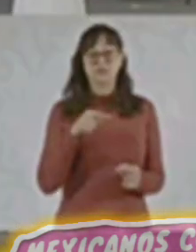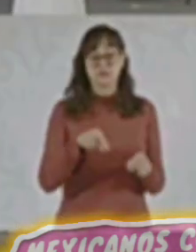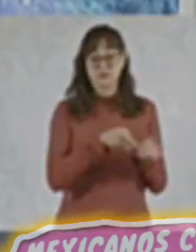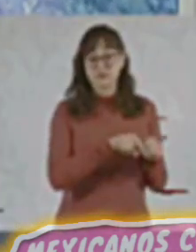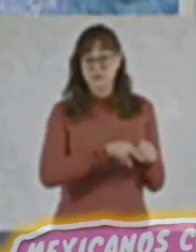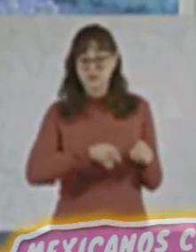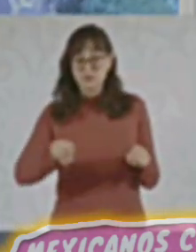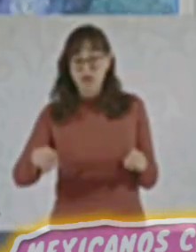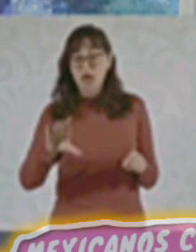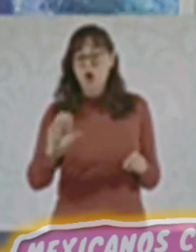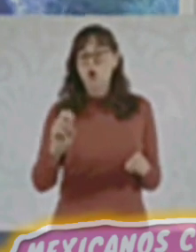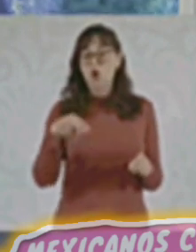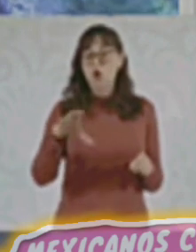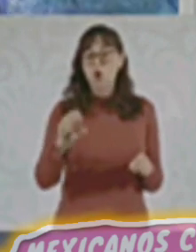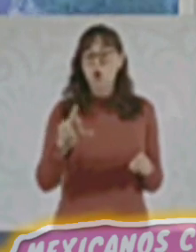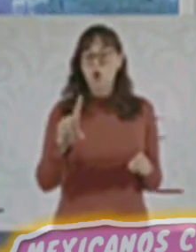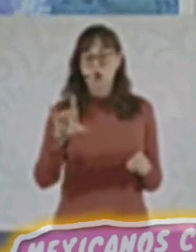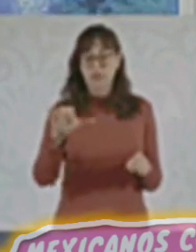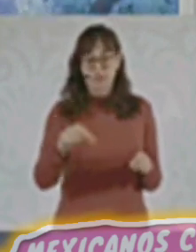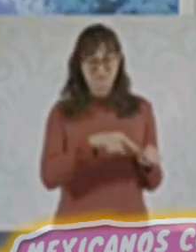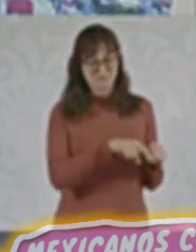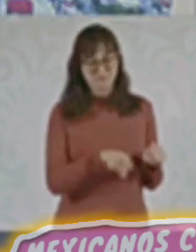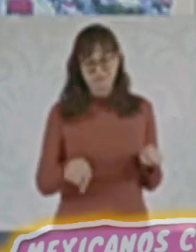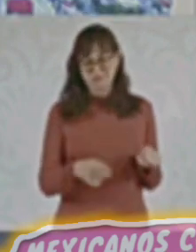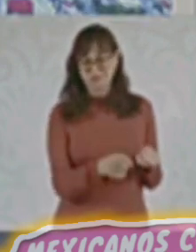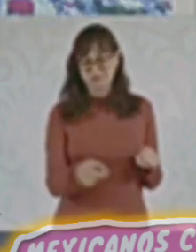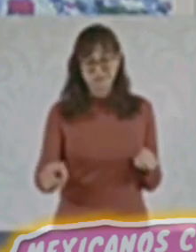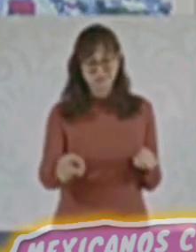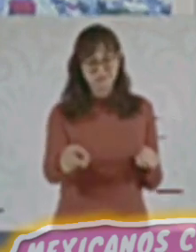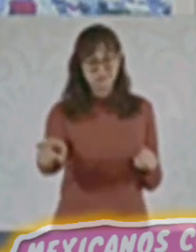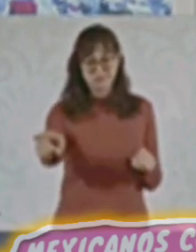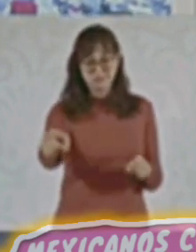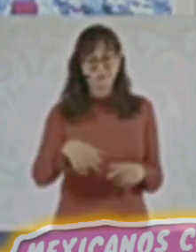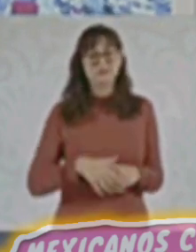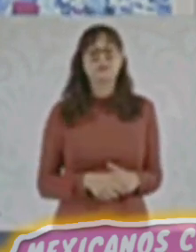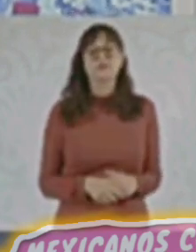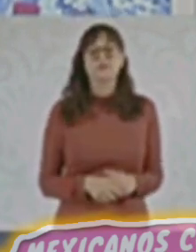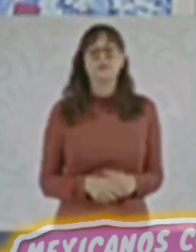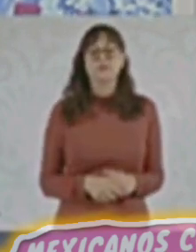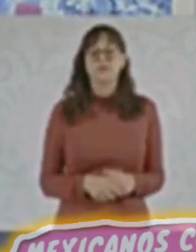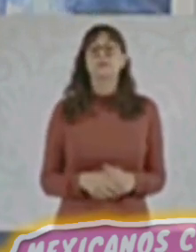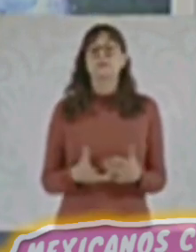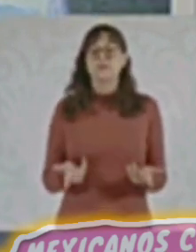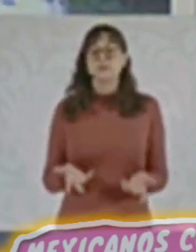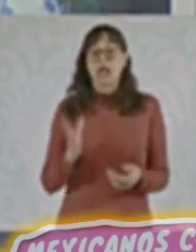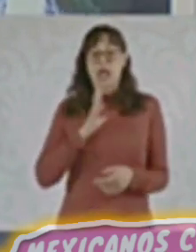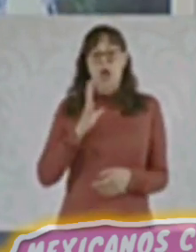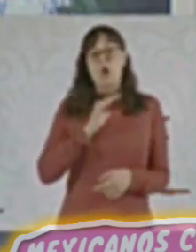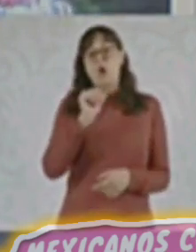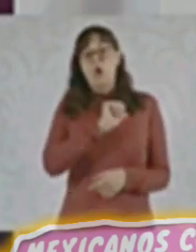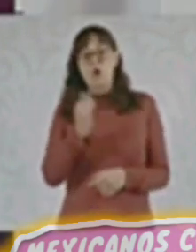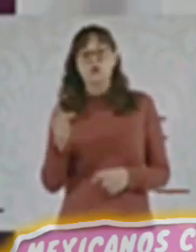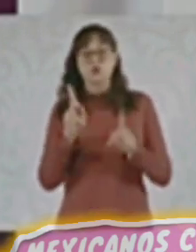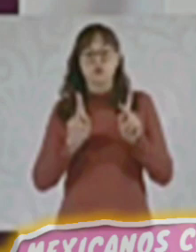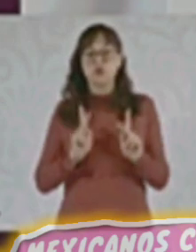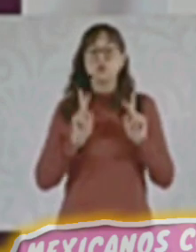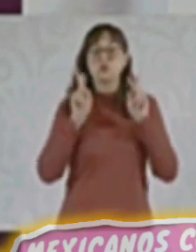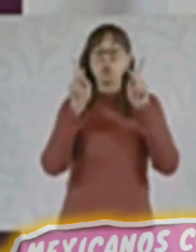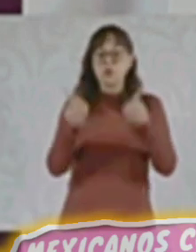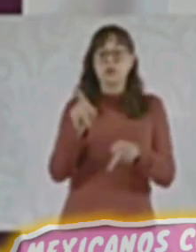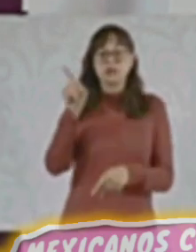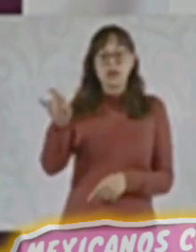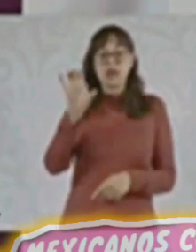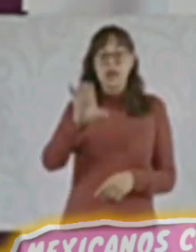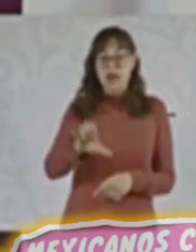corredor. La siguiente. Tenemos el puente vehicular Nichupté. en